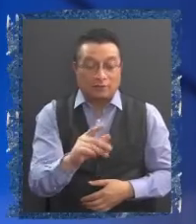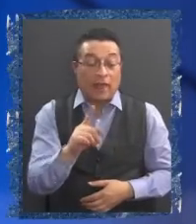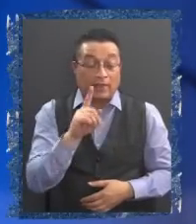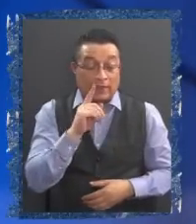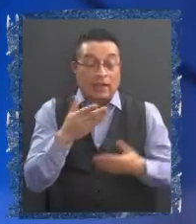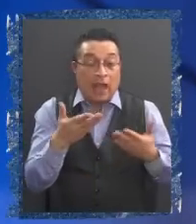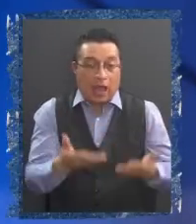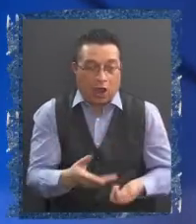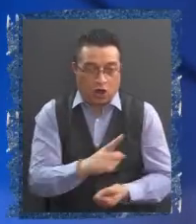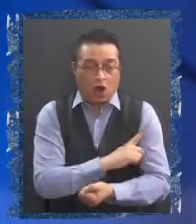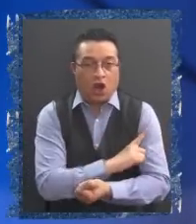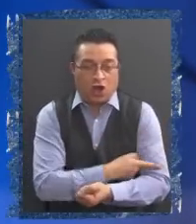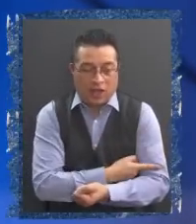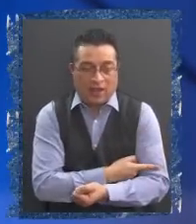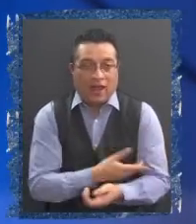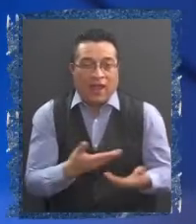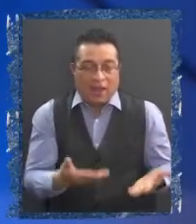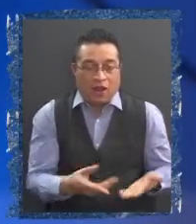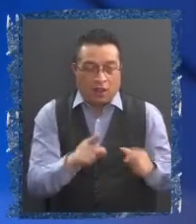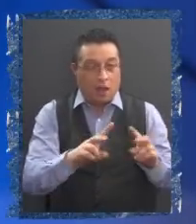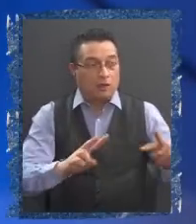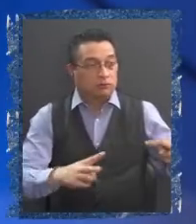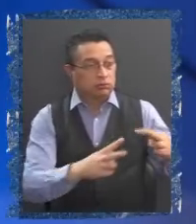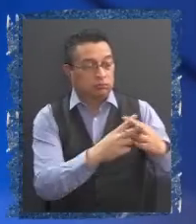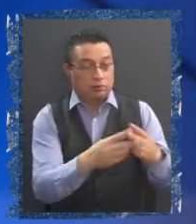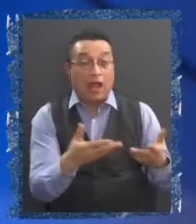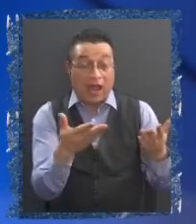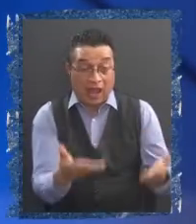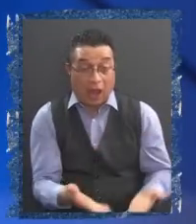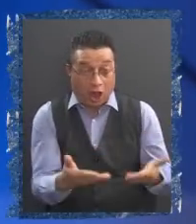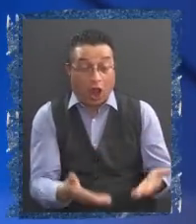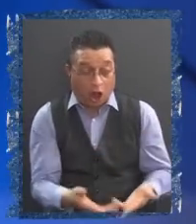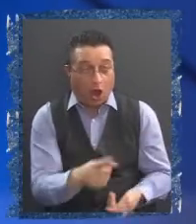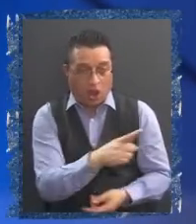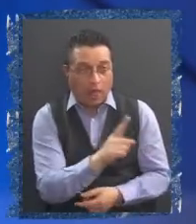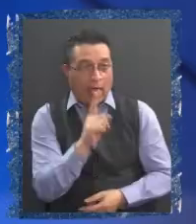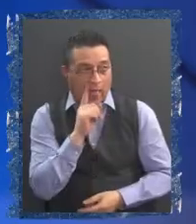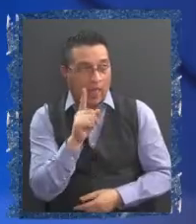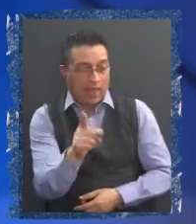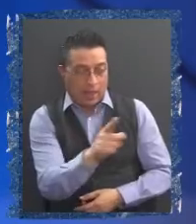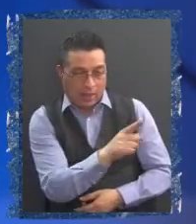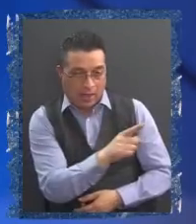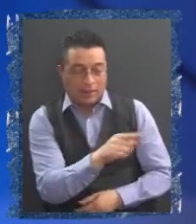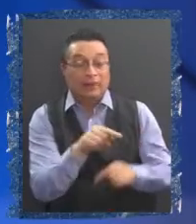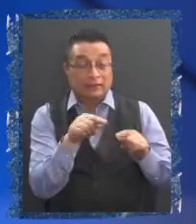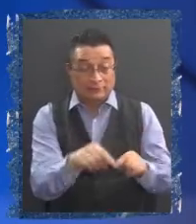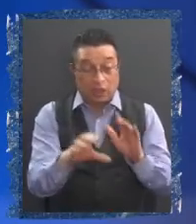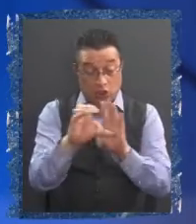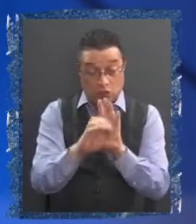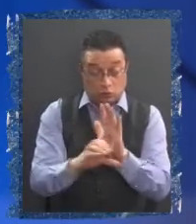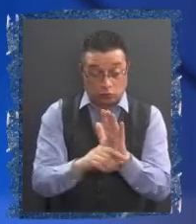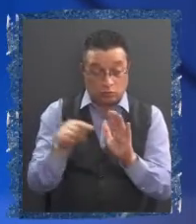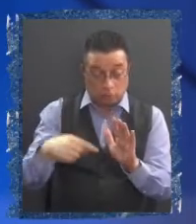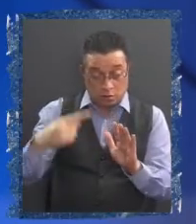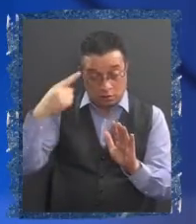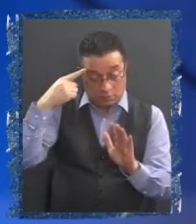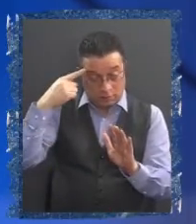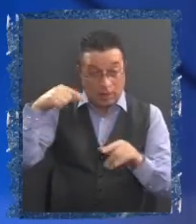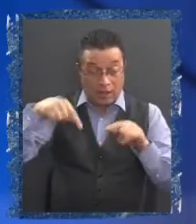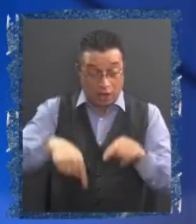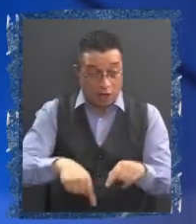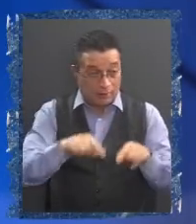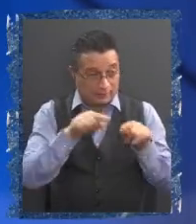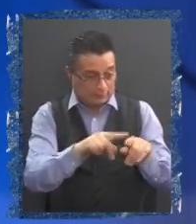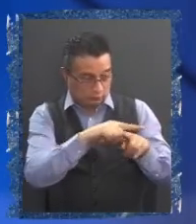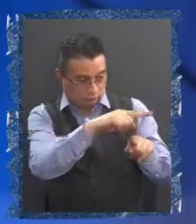Sí. Y es en base a la infraestructura que nosotros tenemos actualmente. Esta Constitución no está pensada para que se implemente en